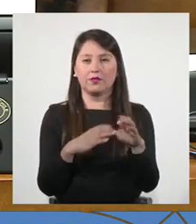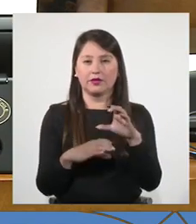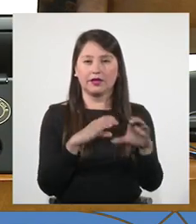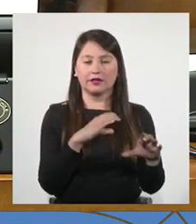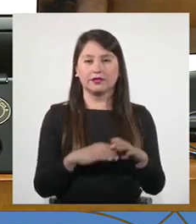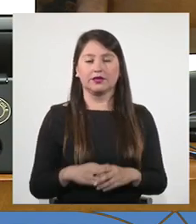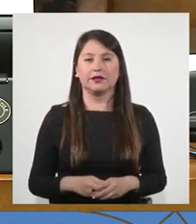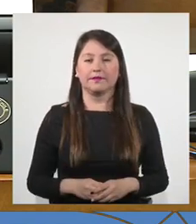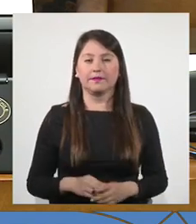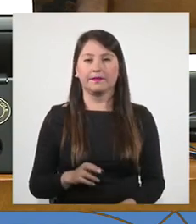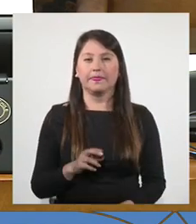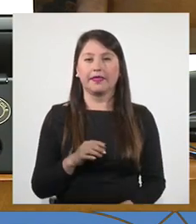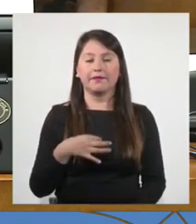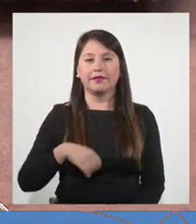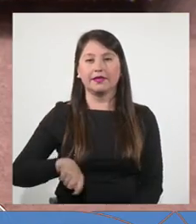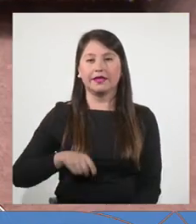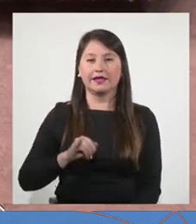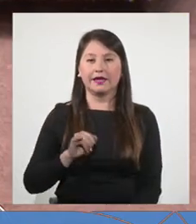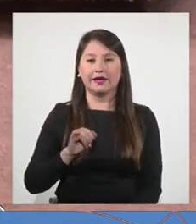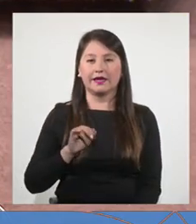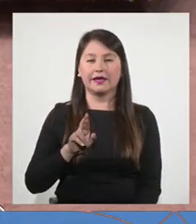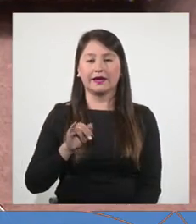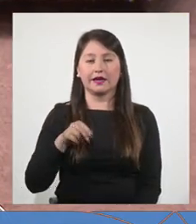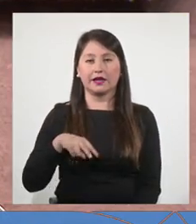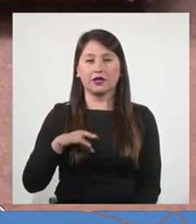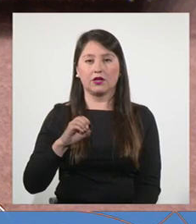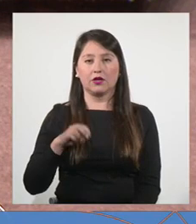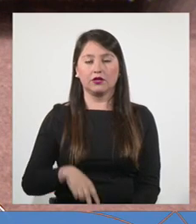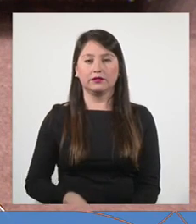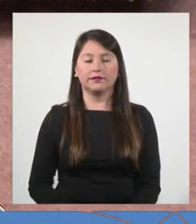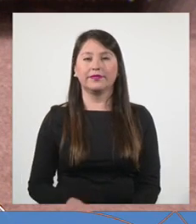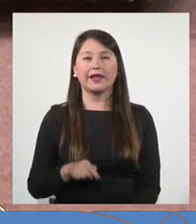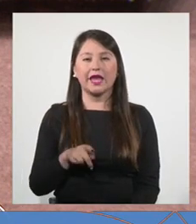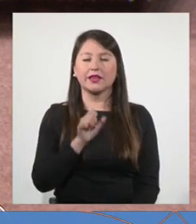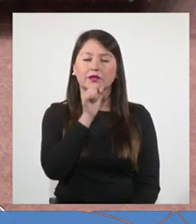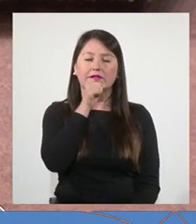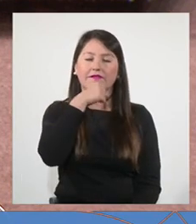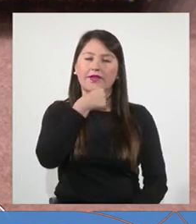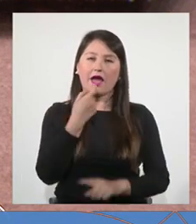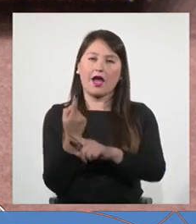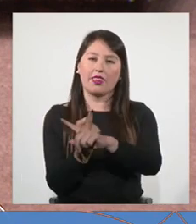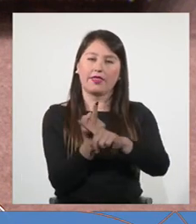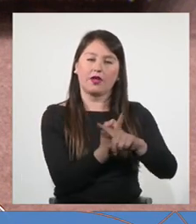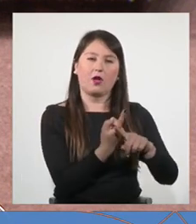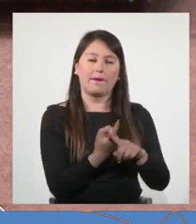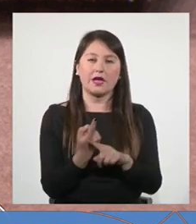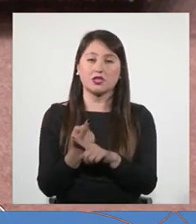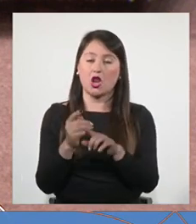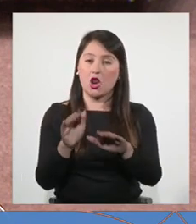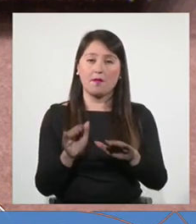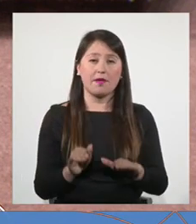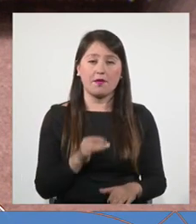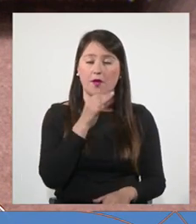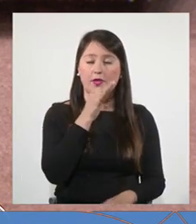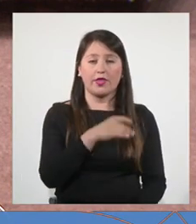Senadora Jimena Rincón. Presidente, esta es una vieja discusión, tal como lo dice el senador